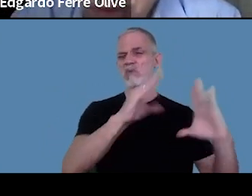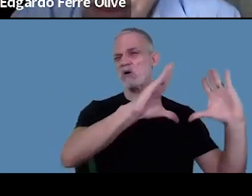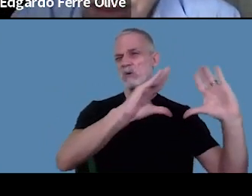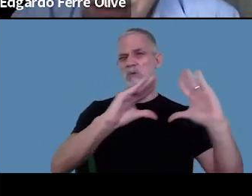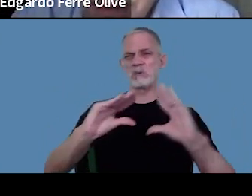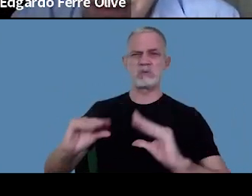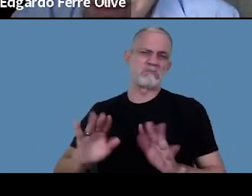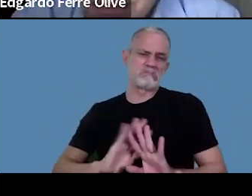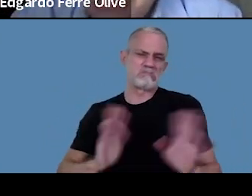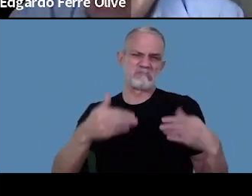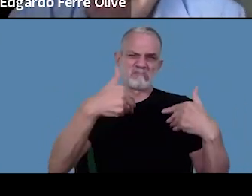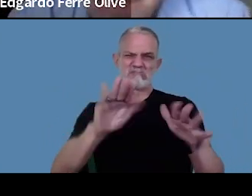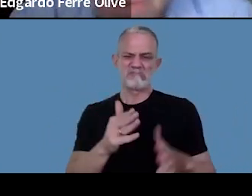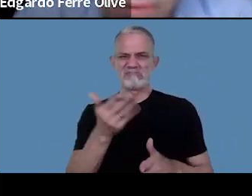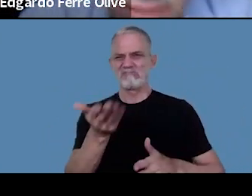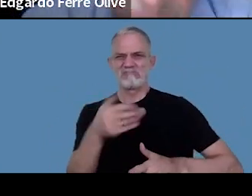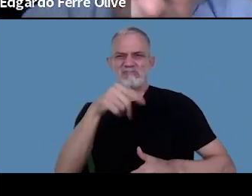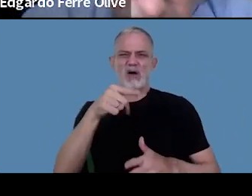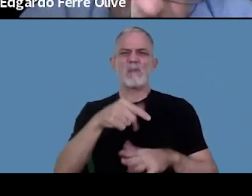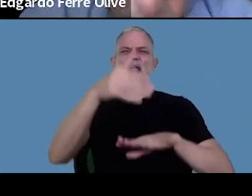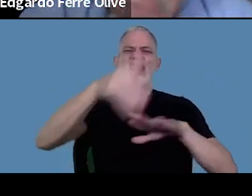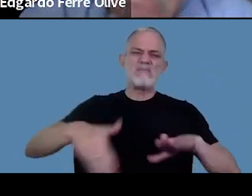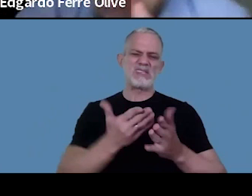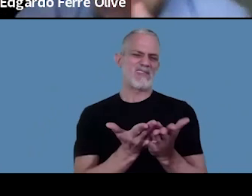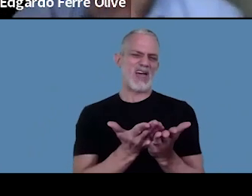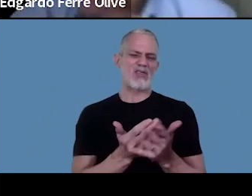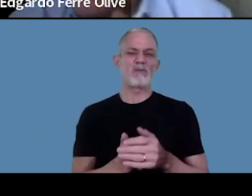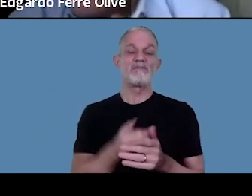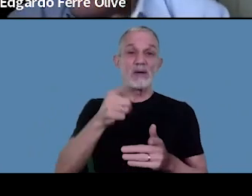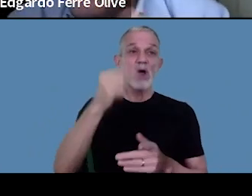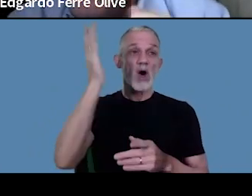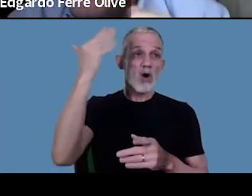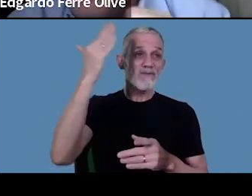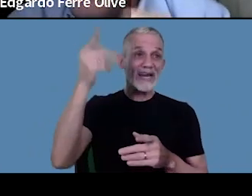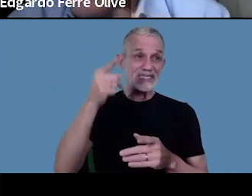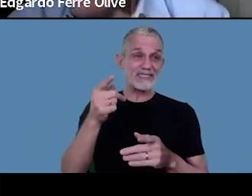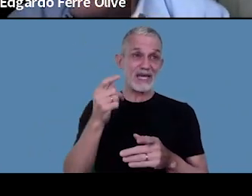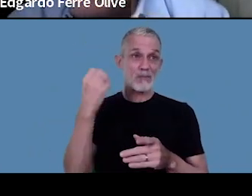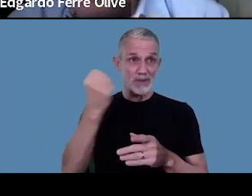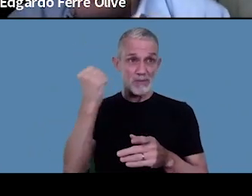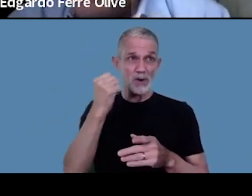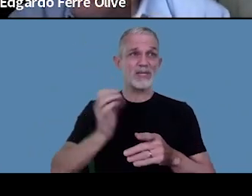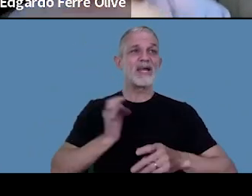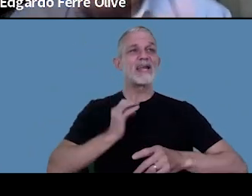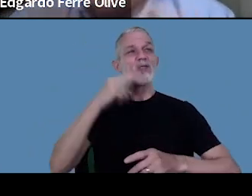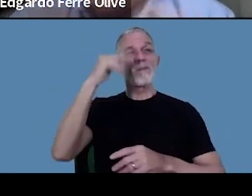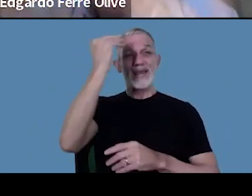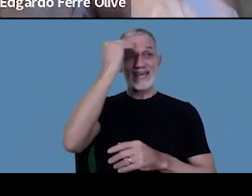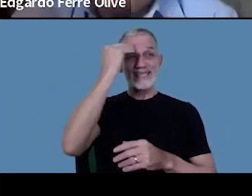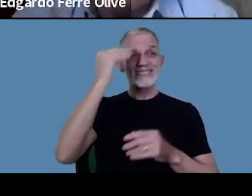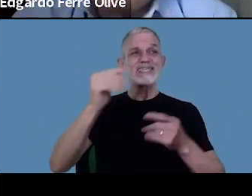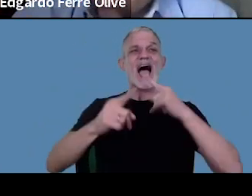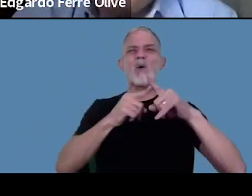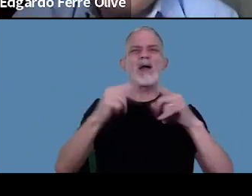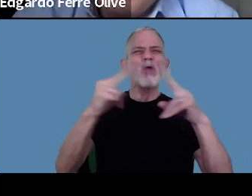poco con ciertas limitaciones. Una conferencia de las partes muy trascendente es en el año 2015 el Acuerdo de París, que